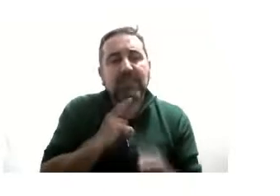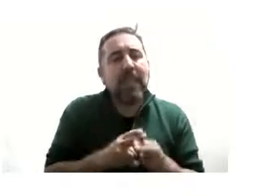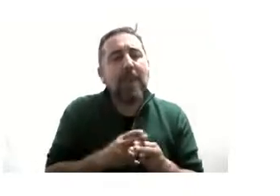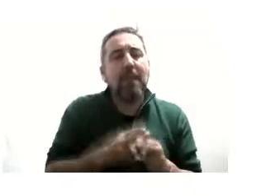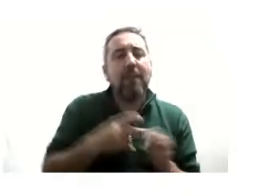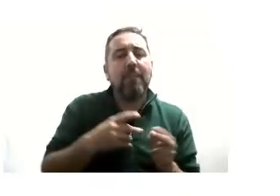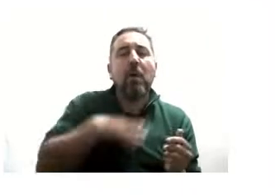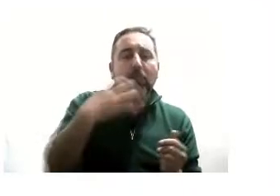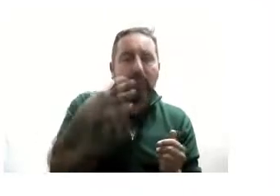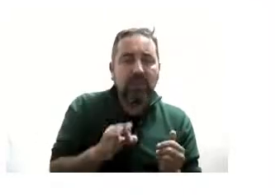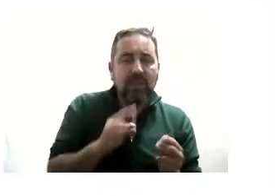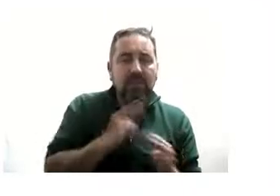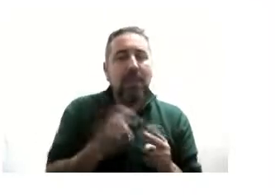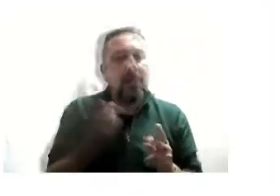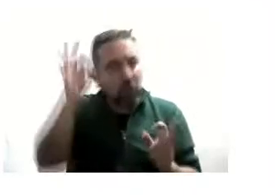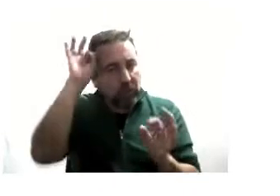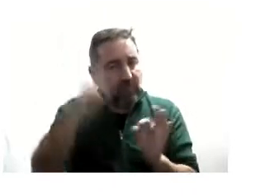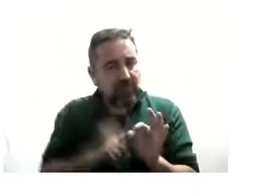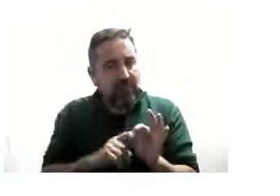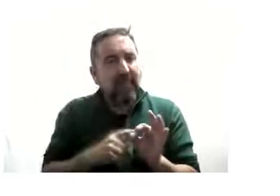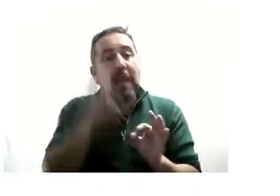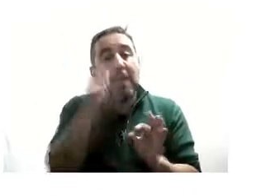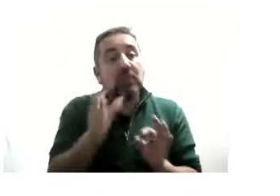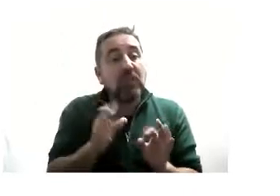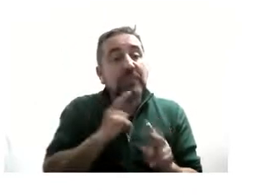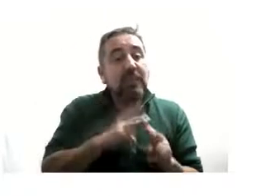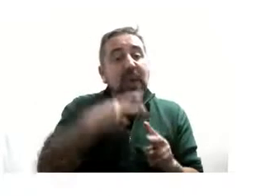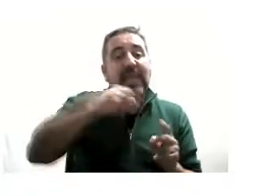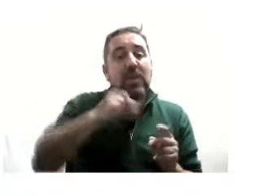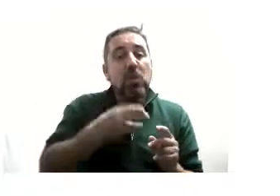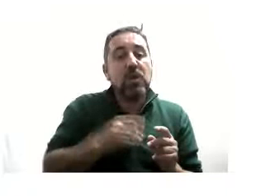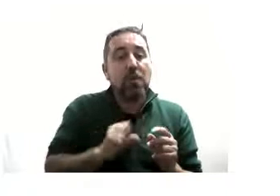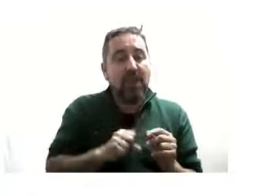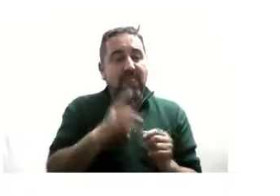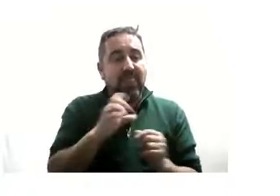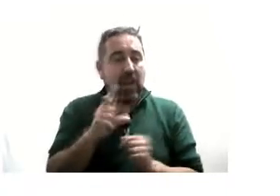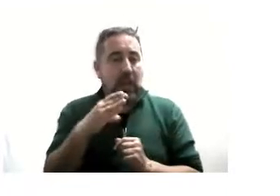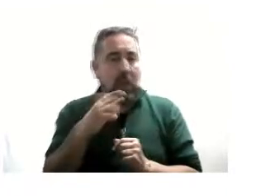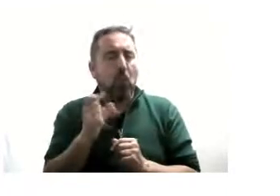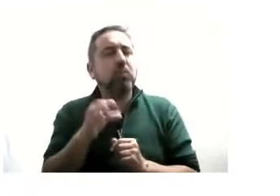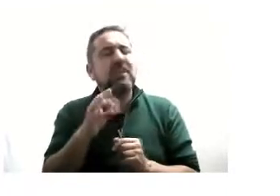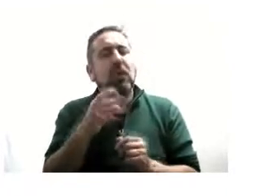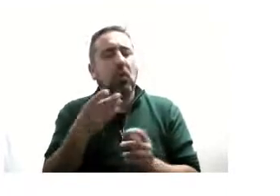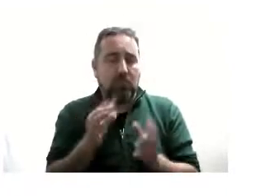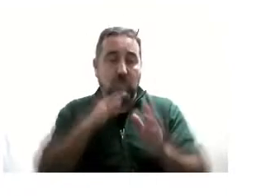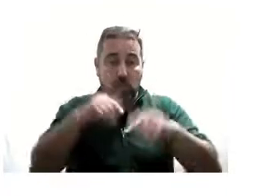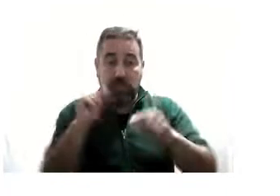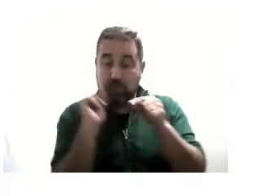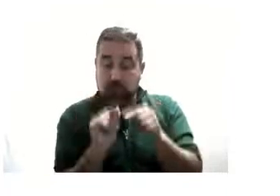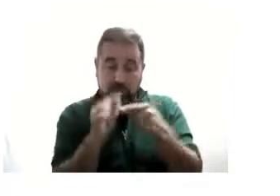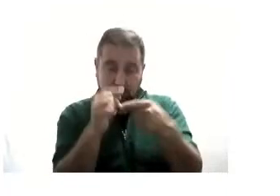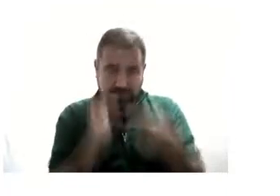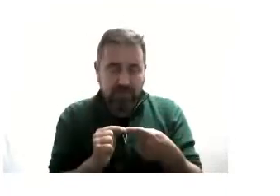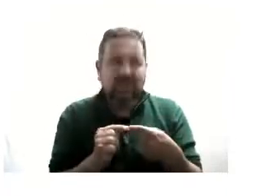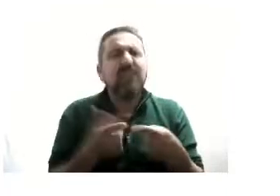la posibilidad de poner implantes cocleares en personas que tienen neurinoma del acústico. El neurinoma del acústico es un tumor, bueno,